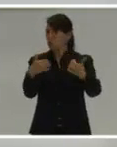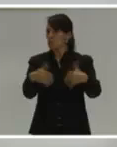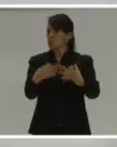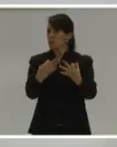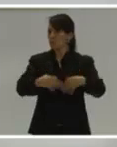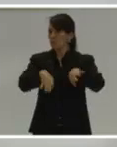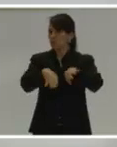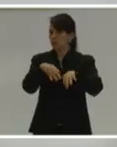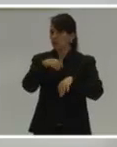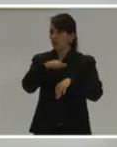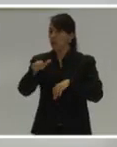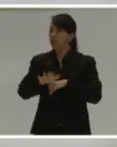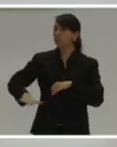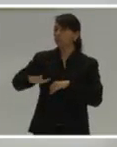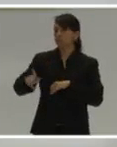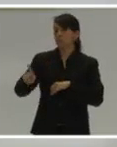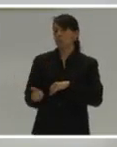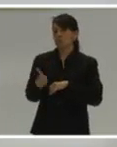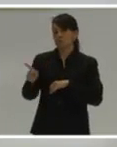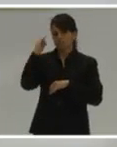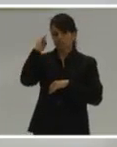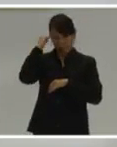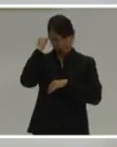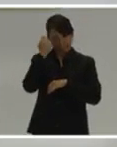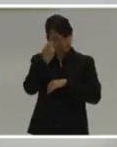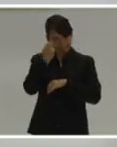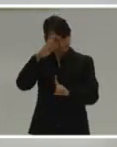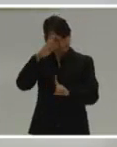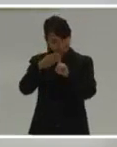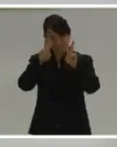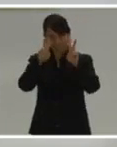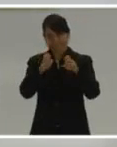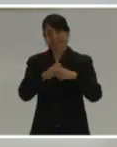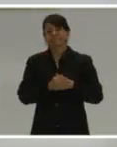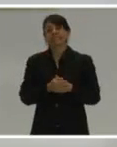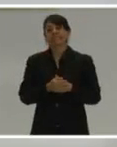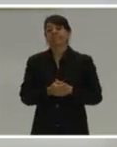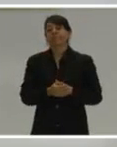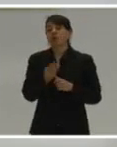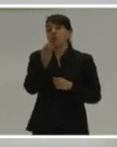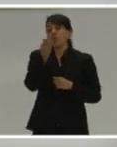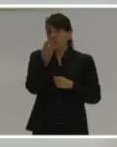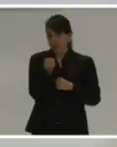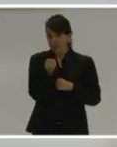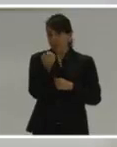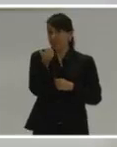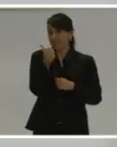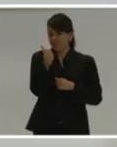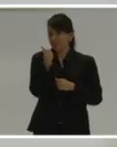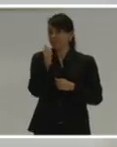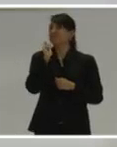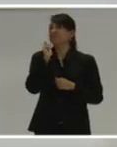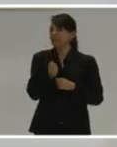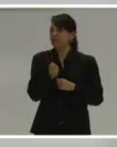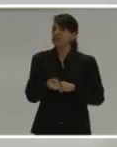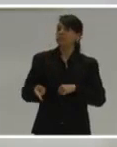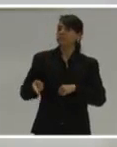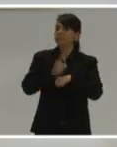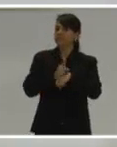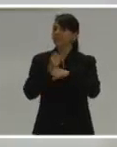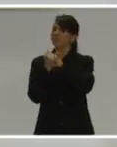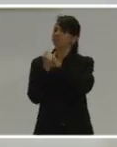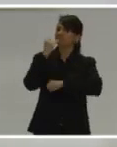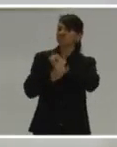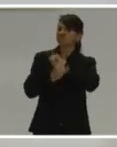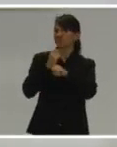pueblos. Y justamente el 9 de agosto es el Día Internacional de los Pueblos Indígenas,